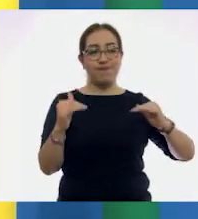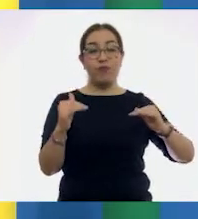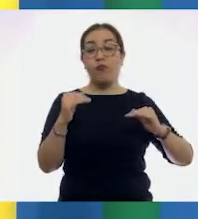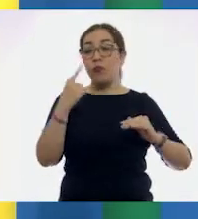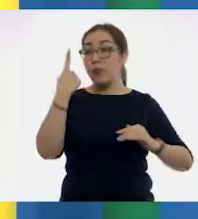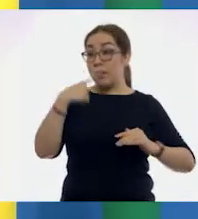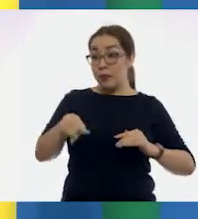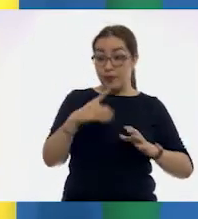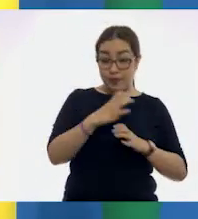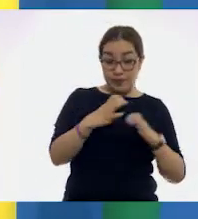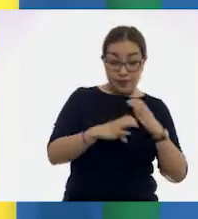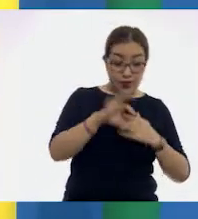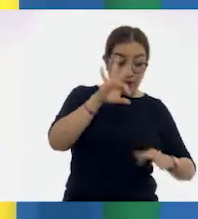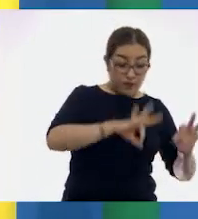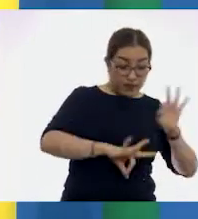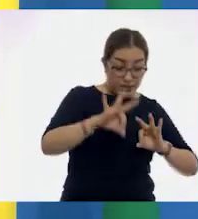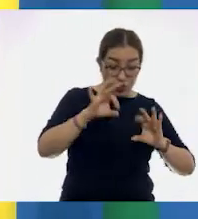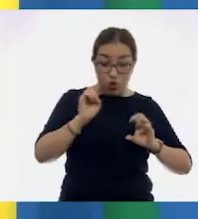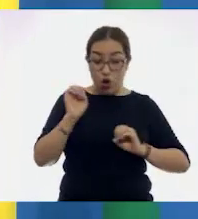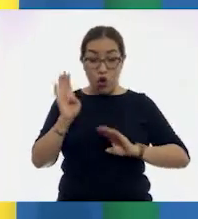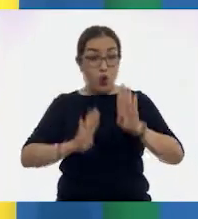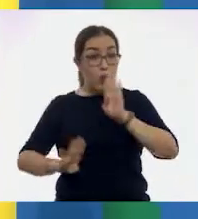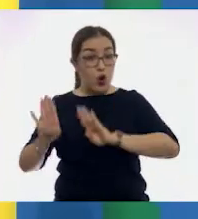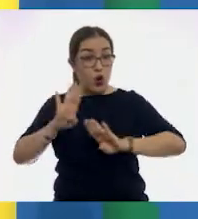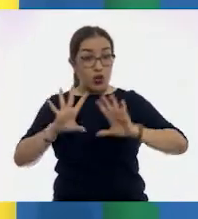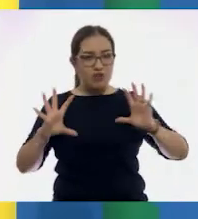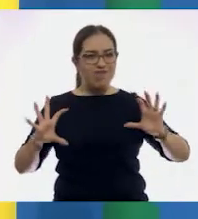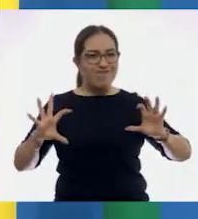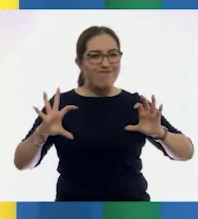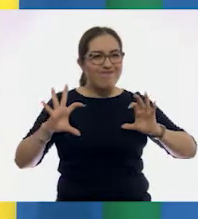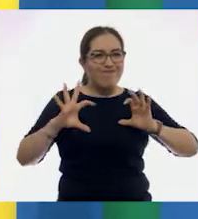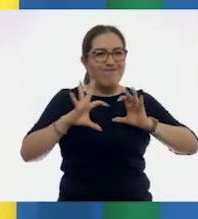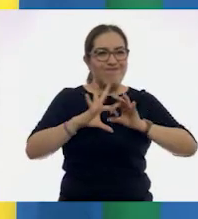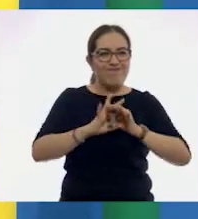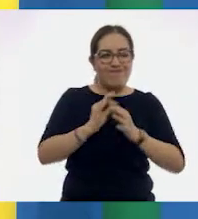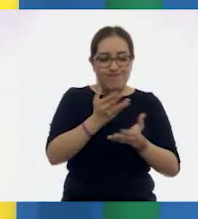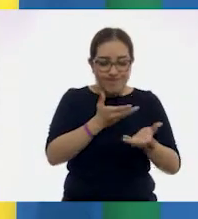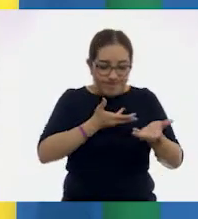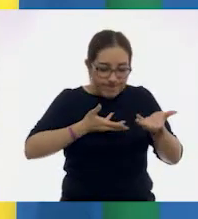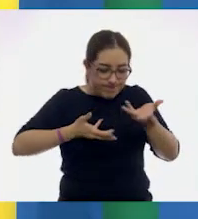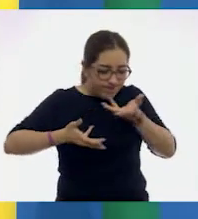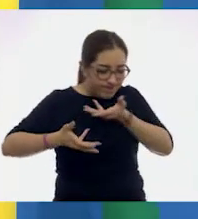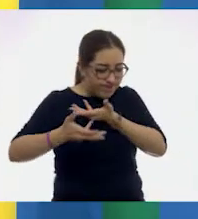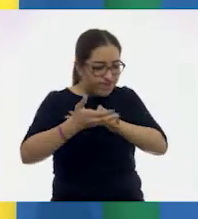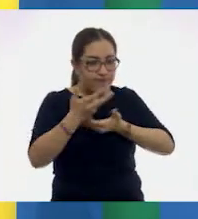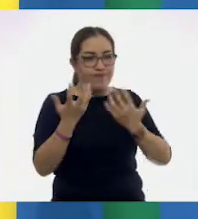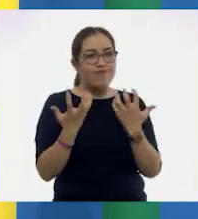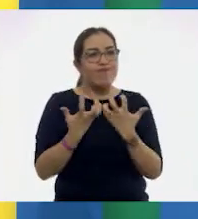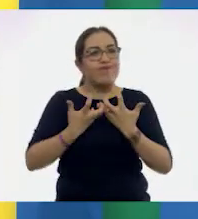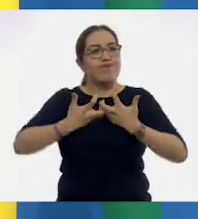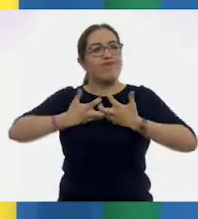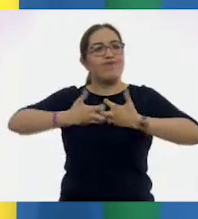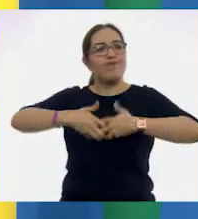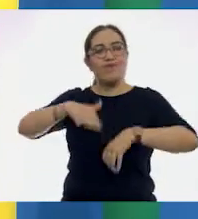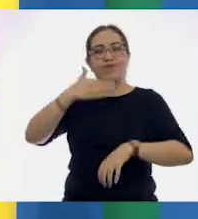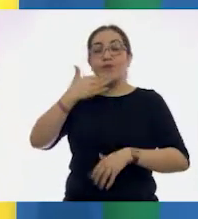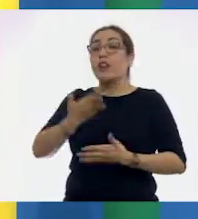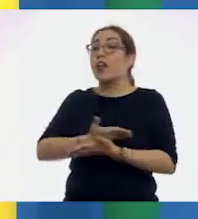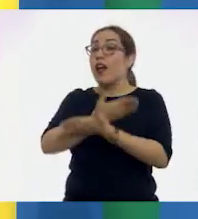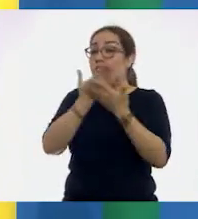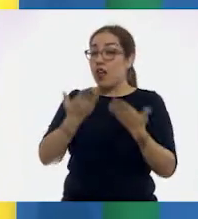biológicos como los físicos interactúan para mantener la dinámica del ecosistema. Ahora vamos a hacer una